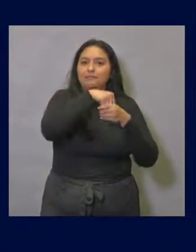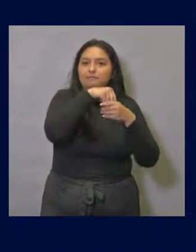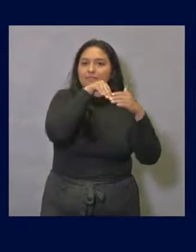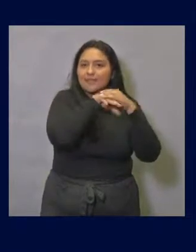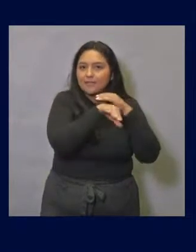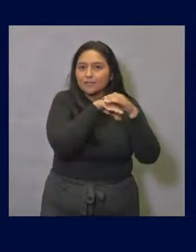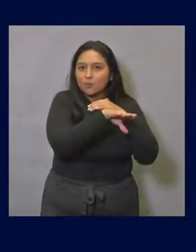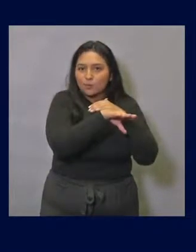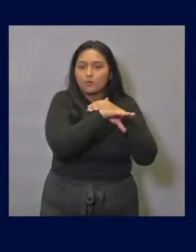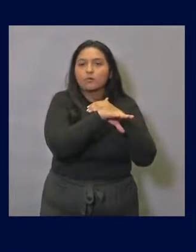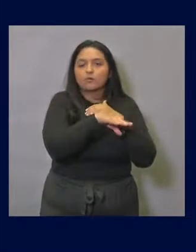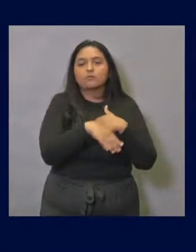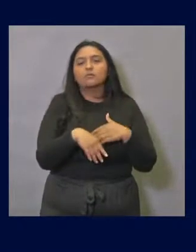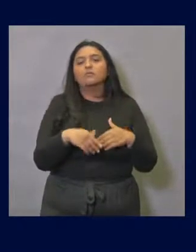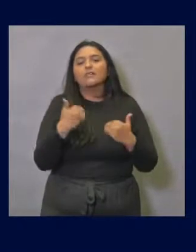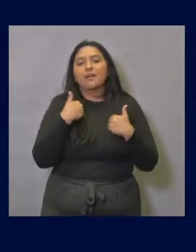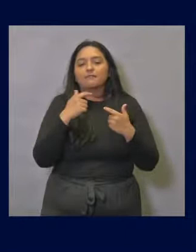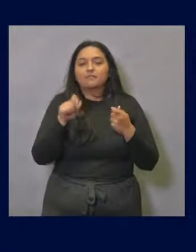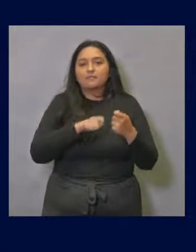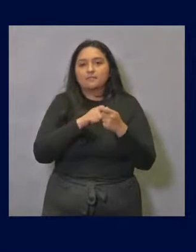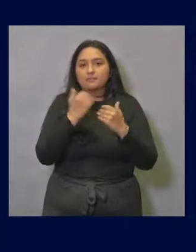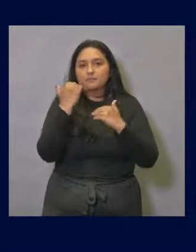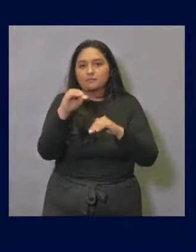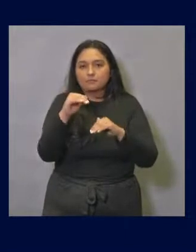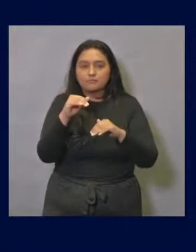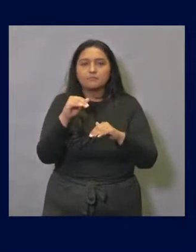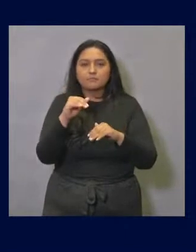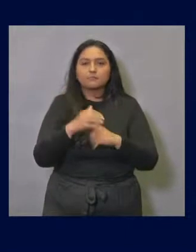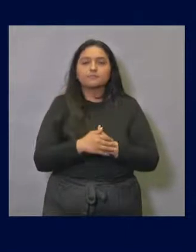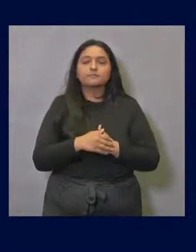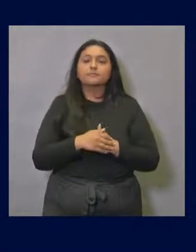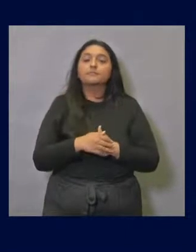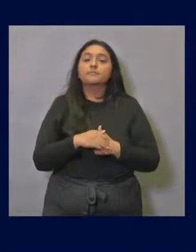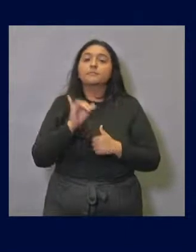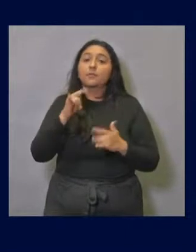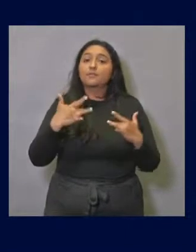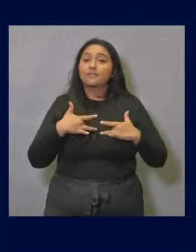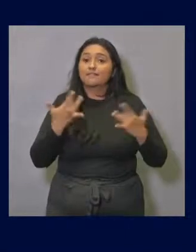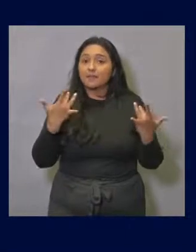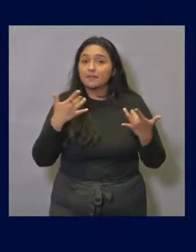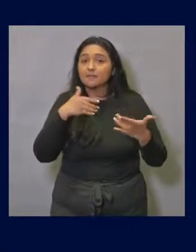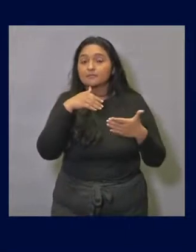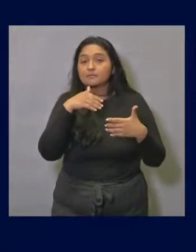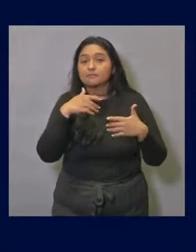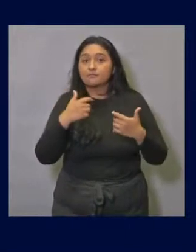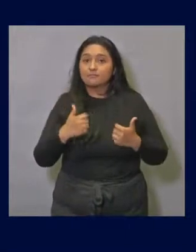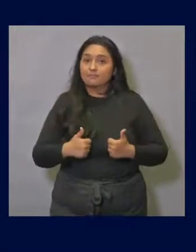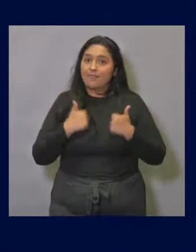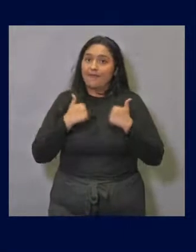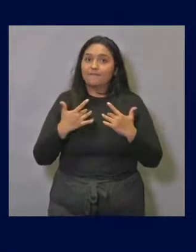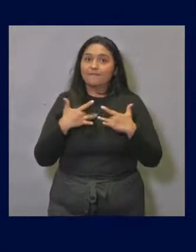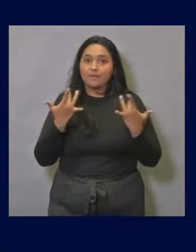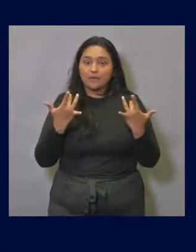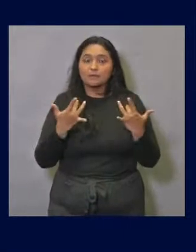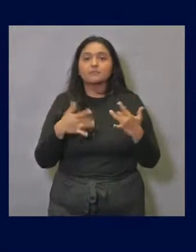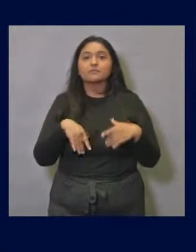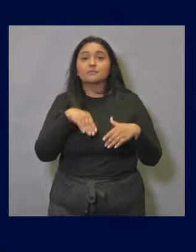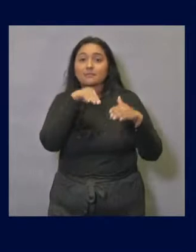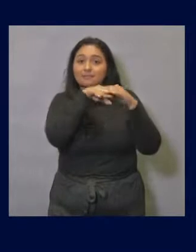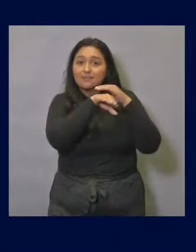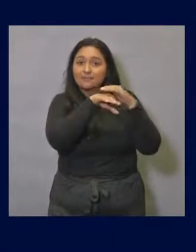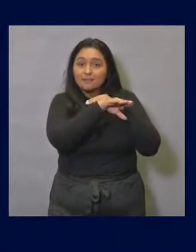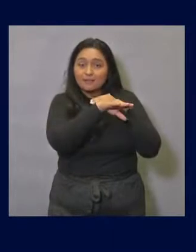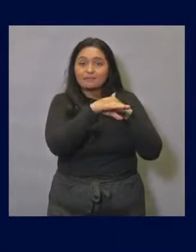Ángeles con las siguientes medidas de seguridad. Los eventos y presentaciones en vivo en espacios